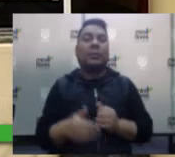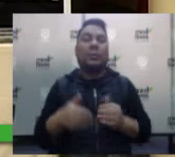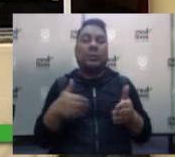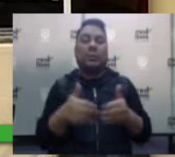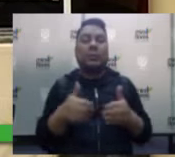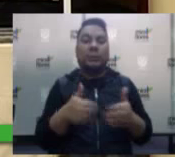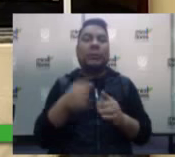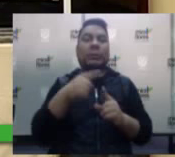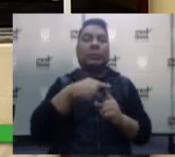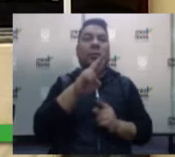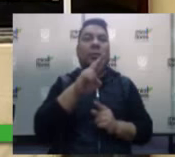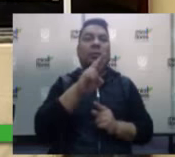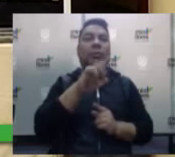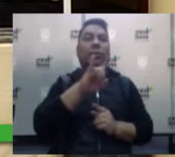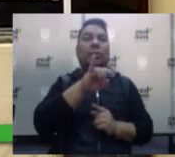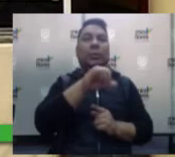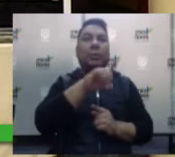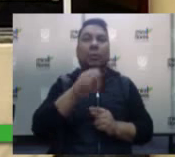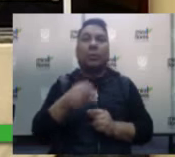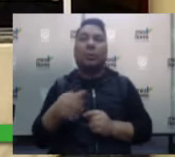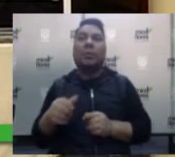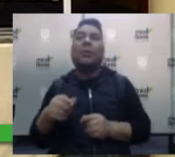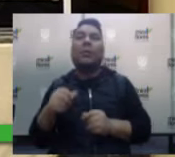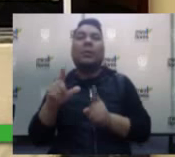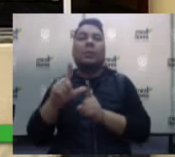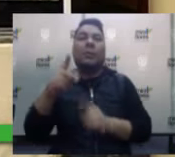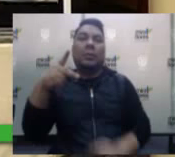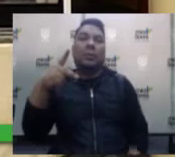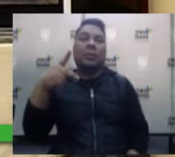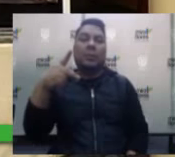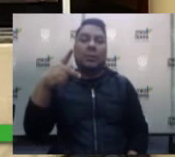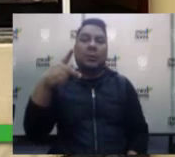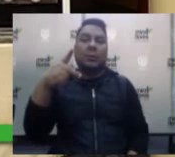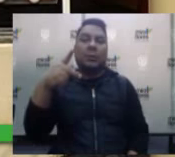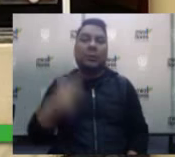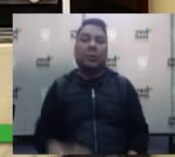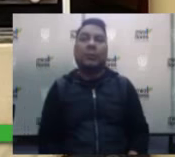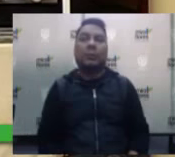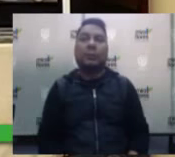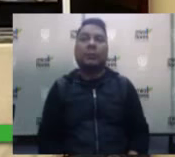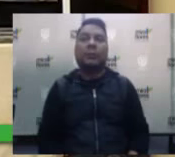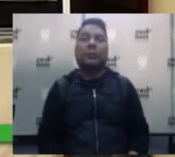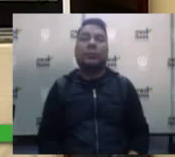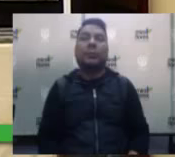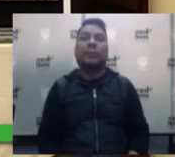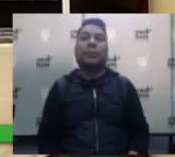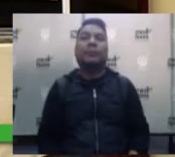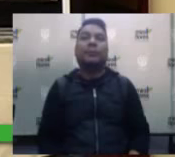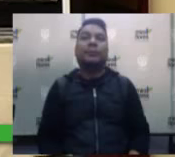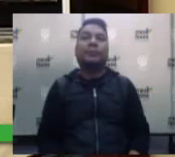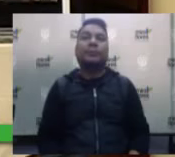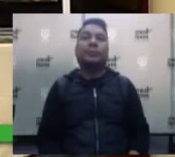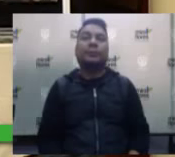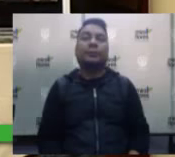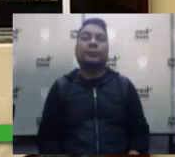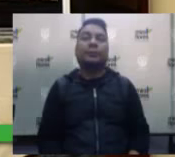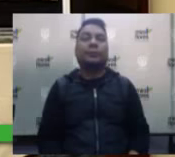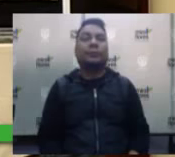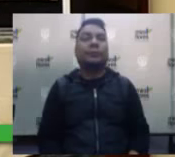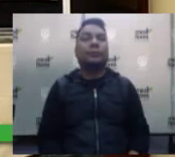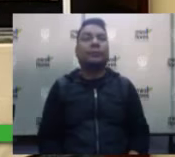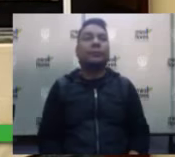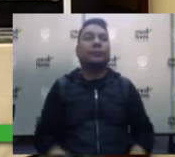con Trujillo. Letra K. K. Perú Libertario.